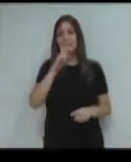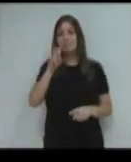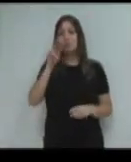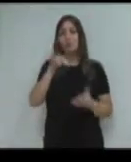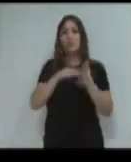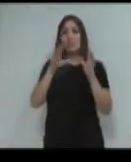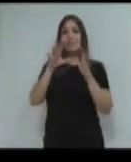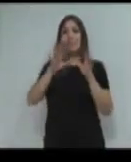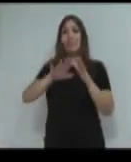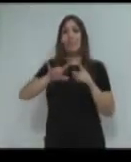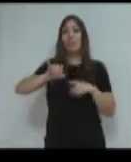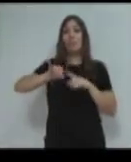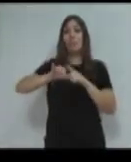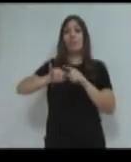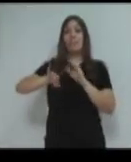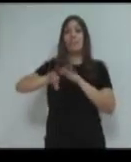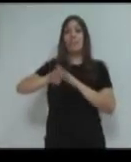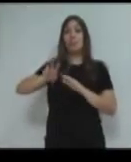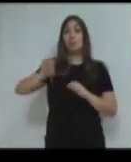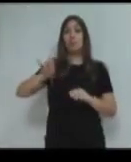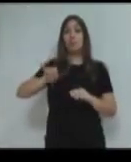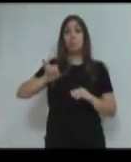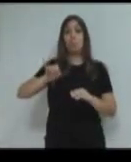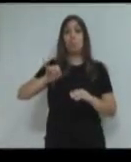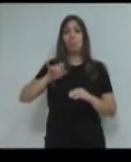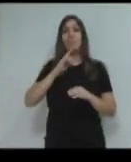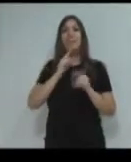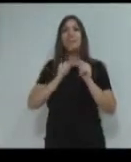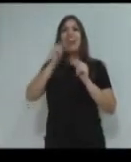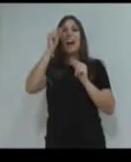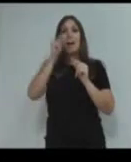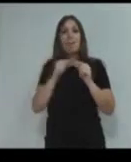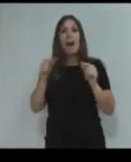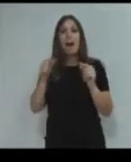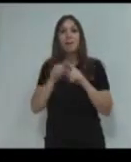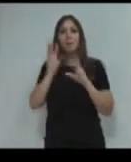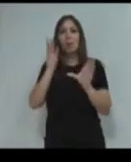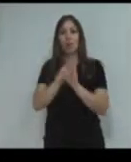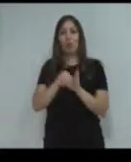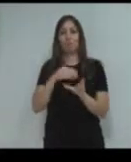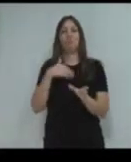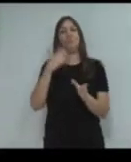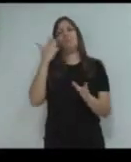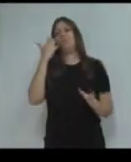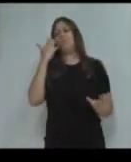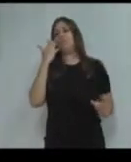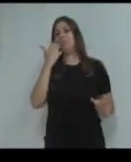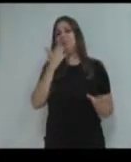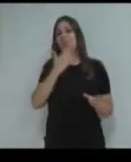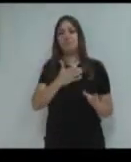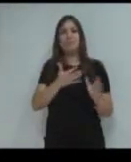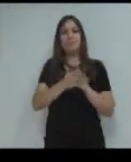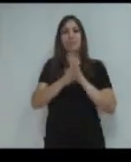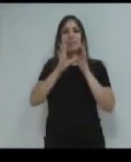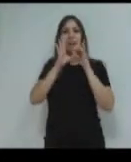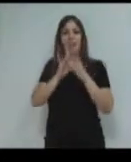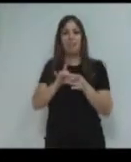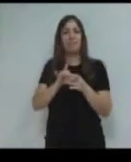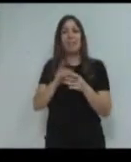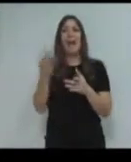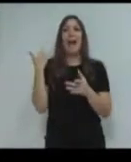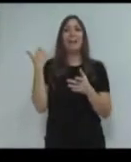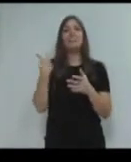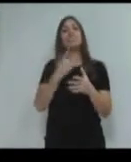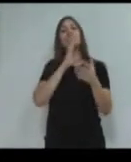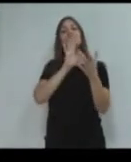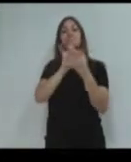en la propiedad tamaño, que nunca te ibas a imaginar Claro. que en tamaño fueras a describir la imagen que estás picando, Sí. sino que el tamaño de